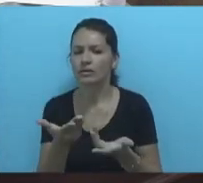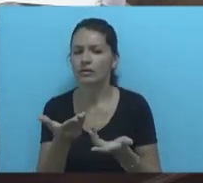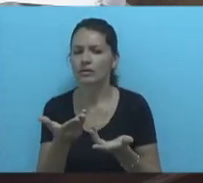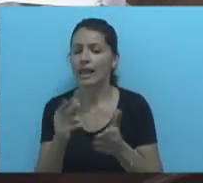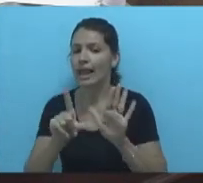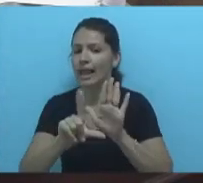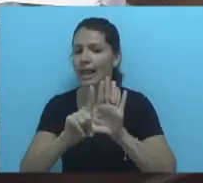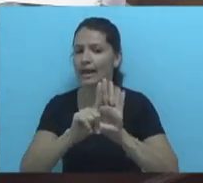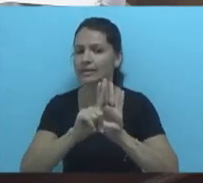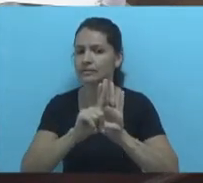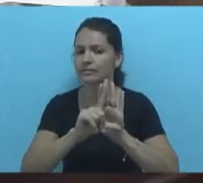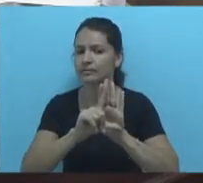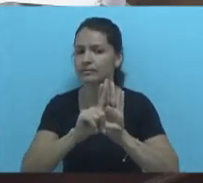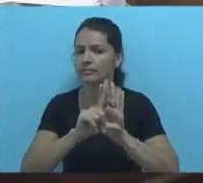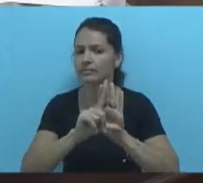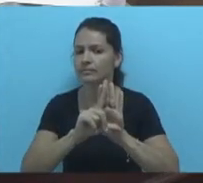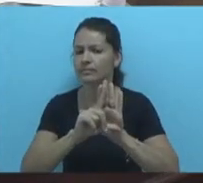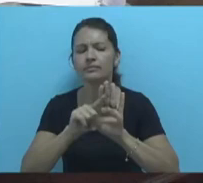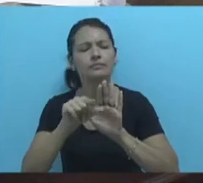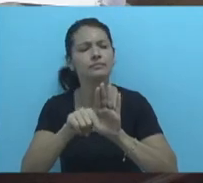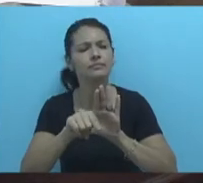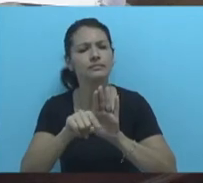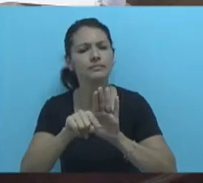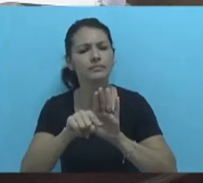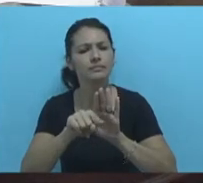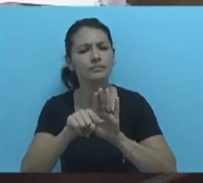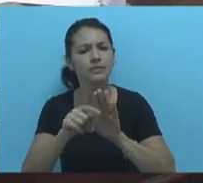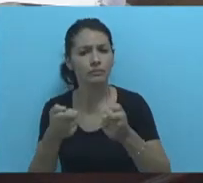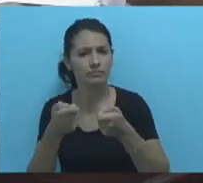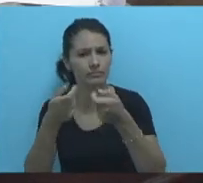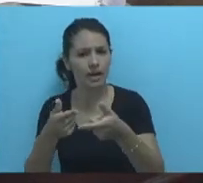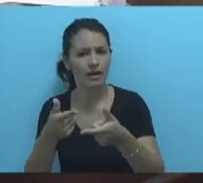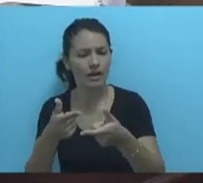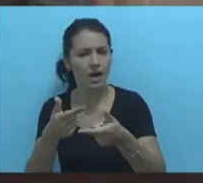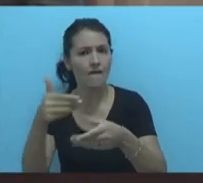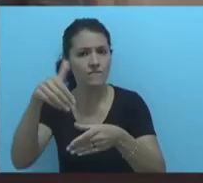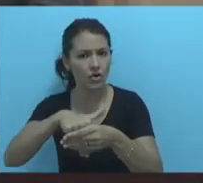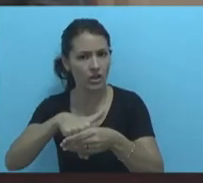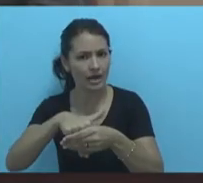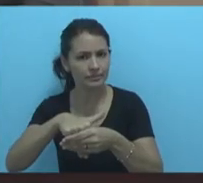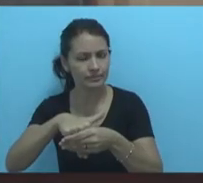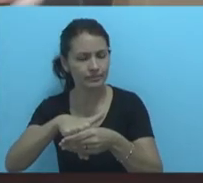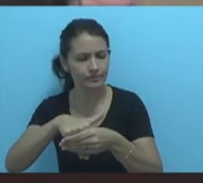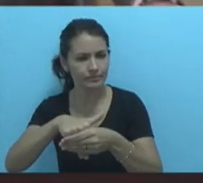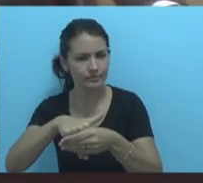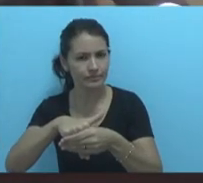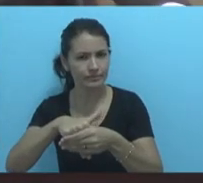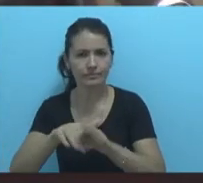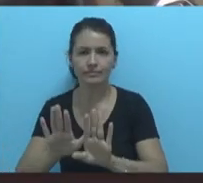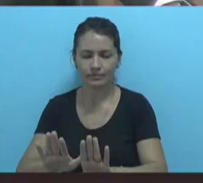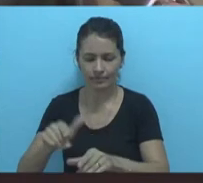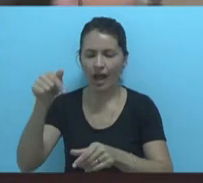nuevamente? Diputado, perdón. Ese proyecto está acordado para tratar sobre tablas. Ah,